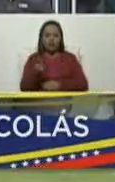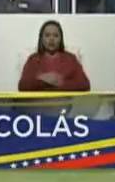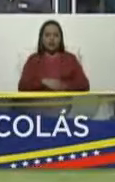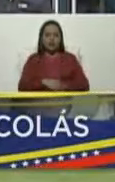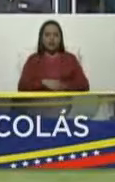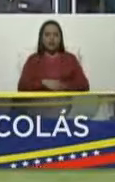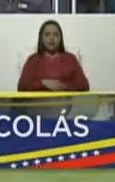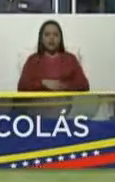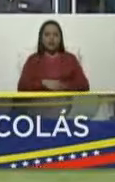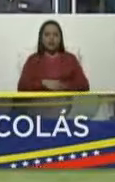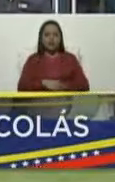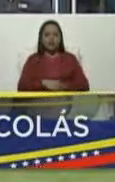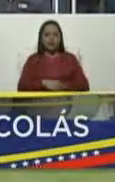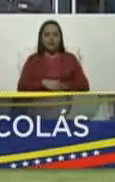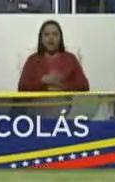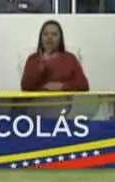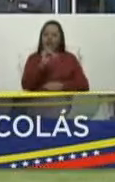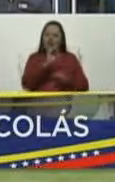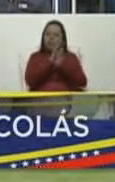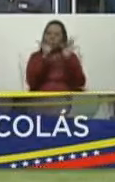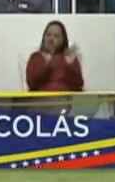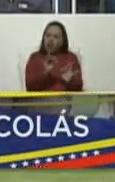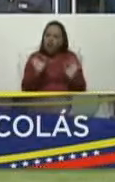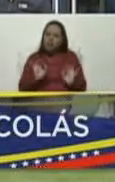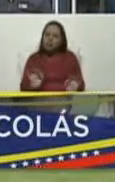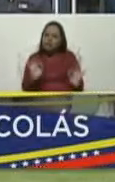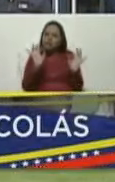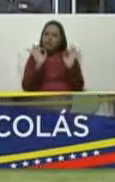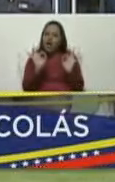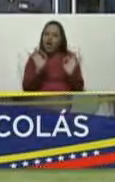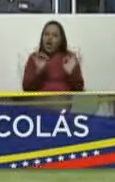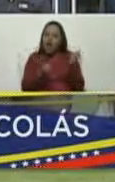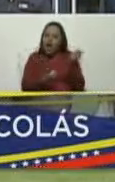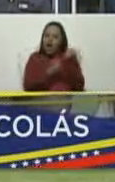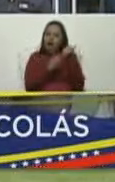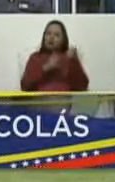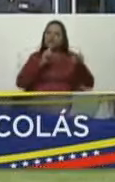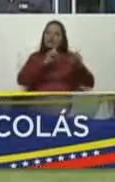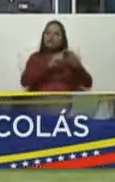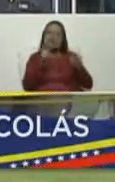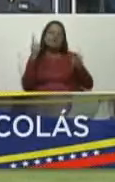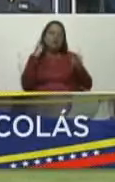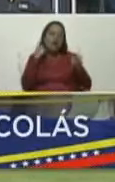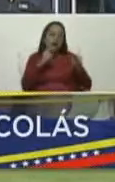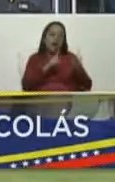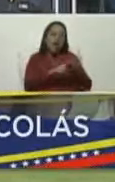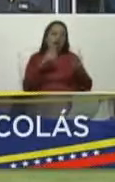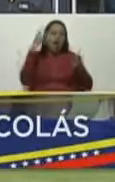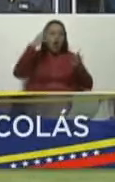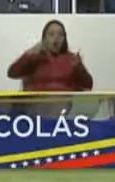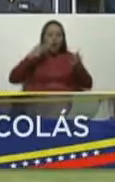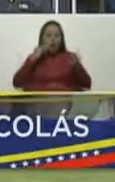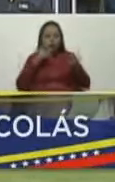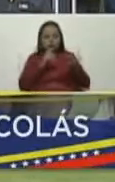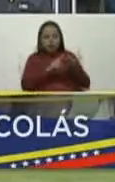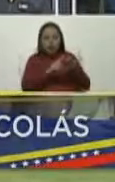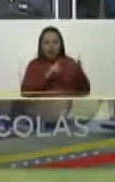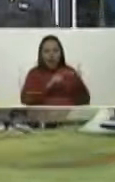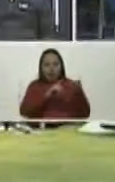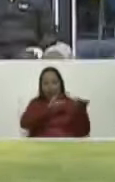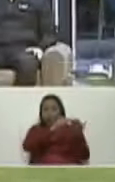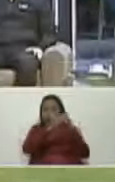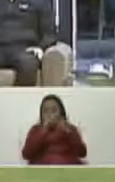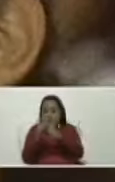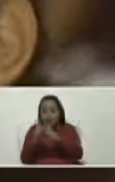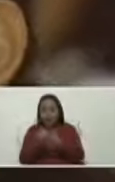Quiere decir que vamos creando instrumentos especializados para mujer, para juventud, para las comunidades